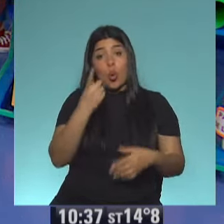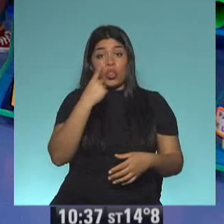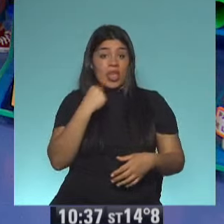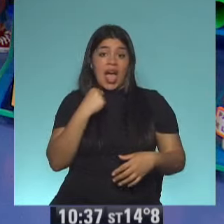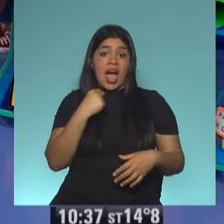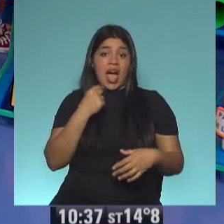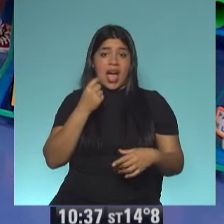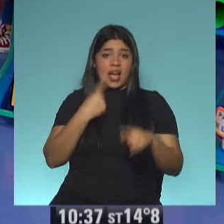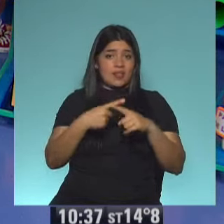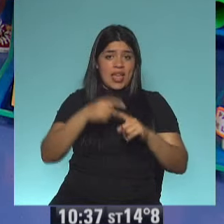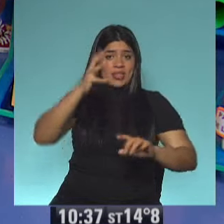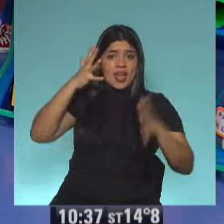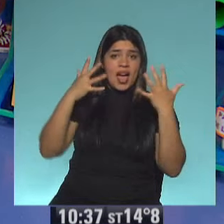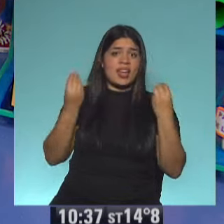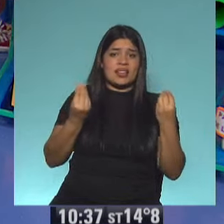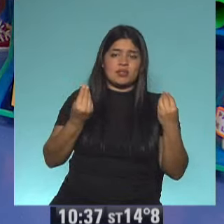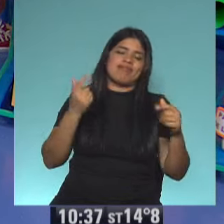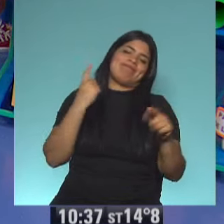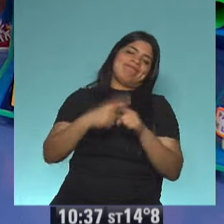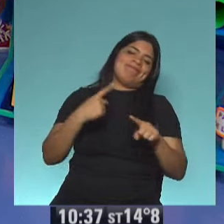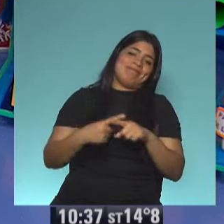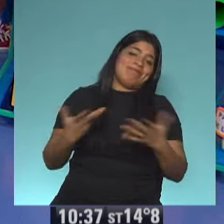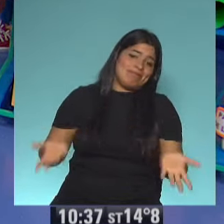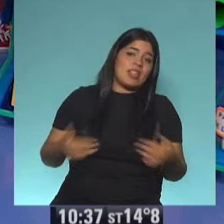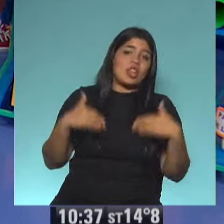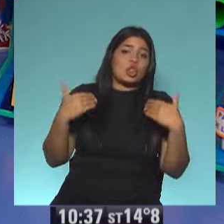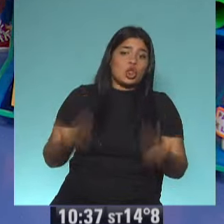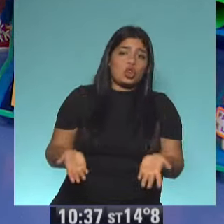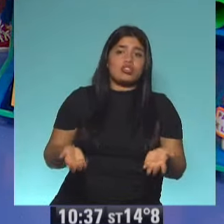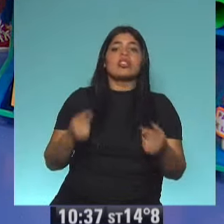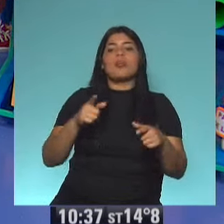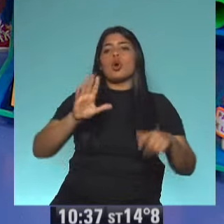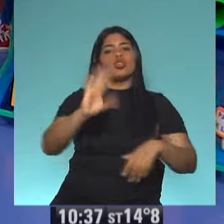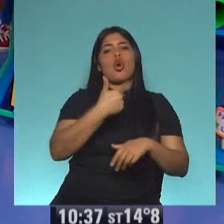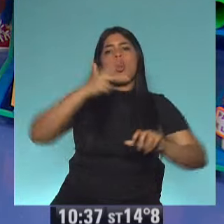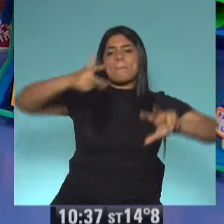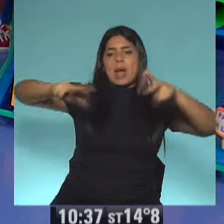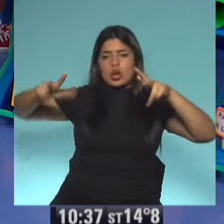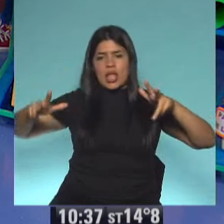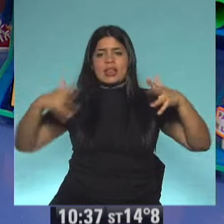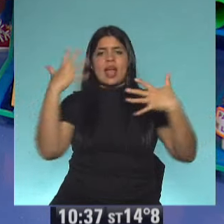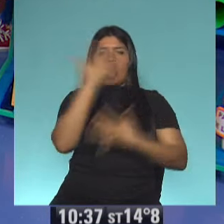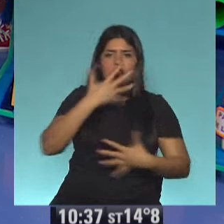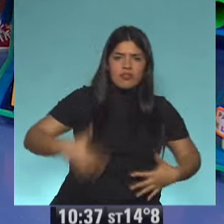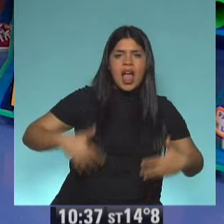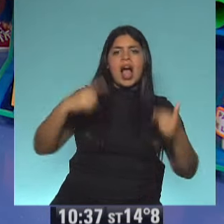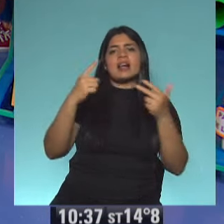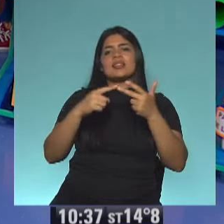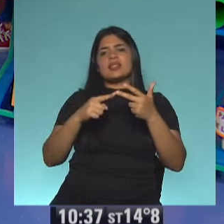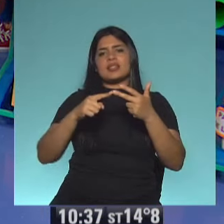fiesta, así que todos los motivos que son marionetas, disfraces, carrozas.